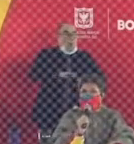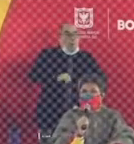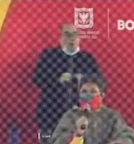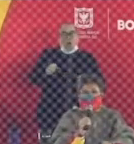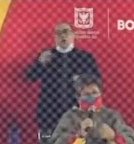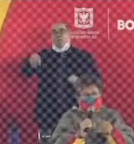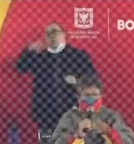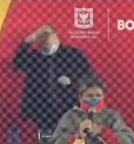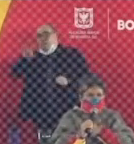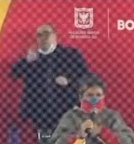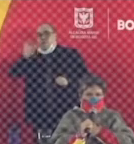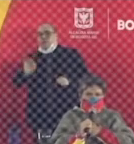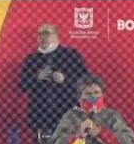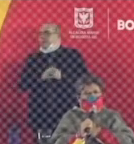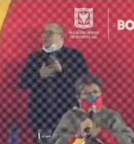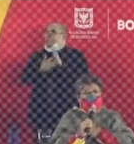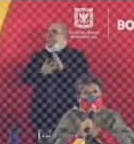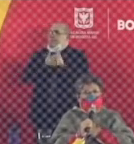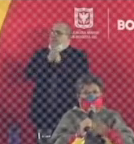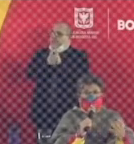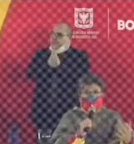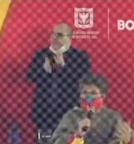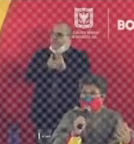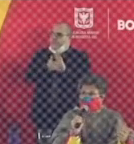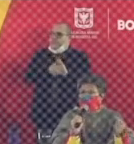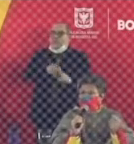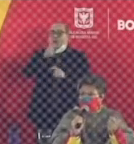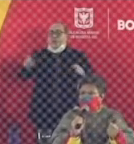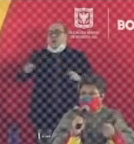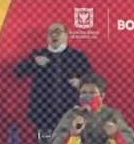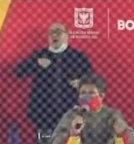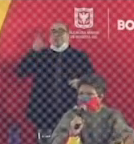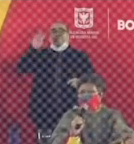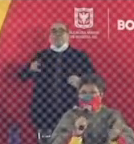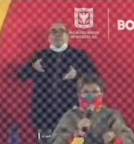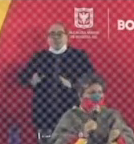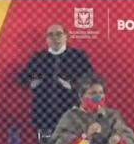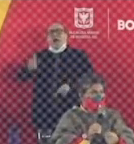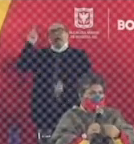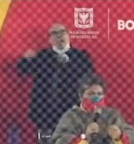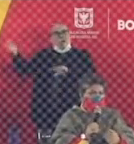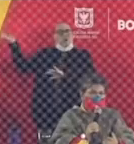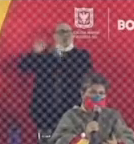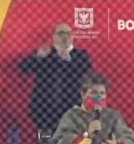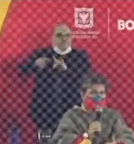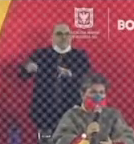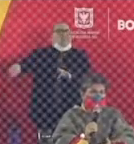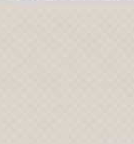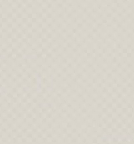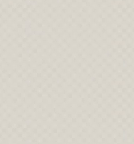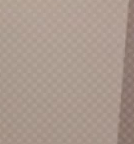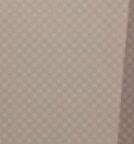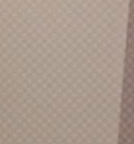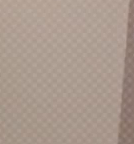repite: culpar a otros o repartir las culpas, en especial con el gobierno nacional o con su antecesor Enrique Peñalosa, cuando las cosas no salen